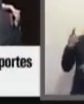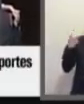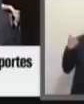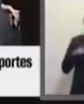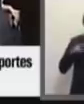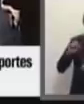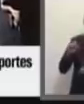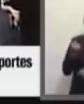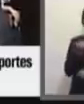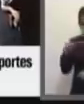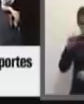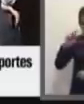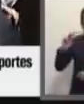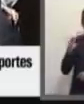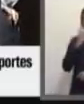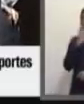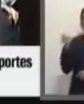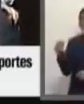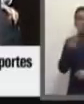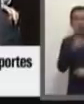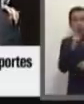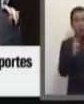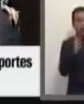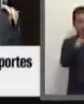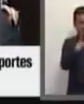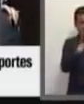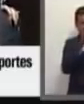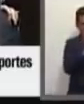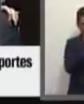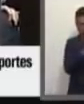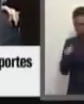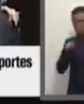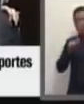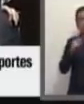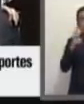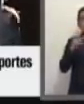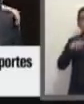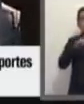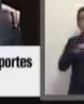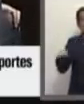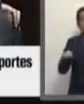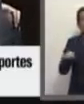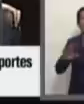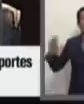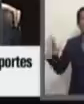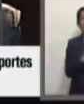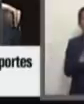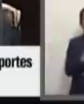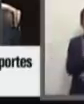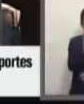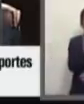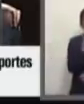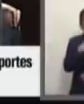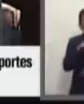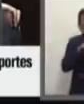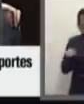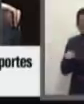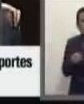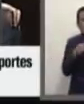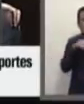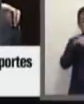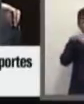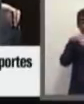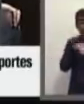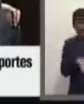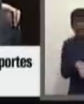Politécnico, donde un puente que debió ser de 22 kilómetros lo hicieron de 5. Tiene una pendiente de 5% que